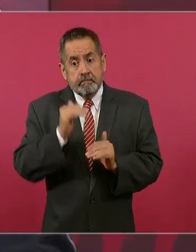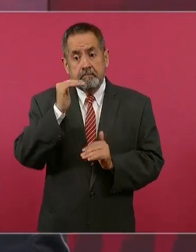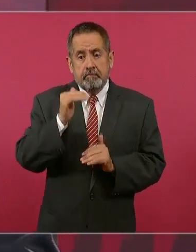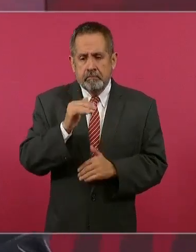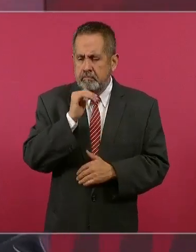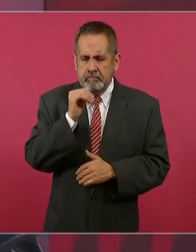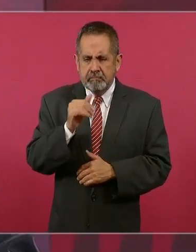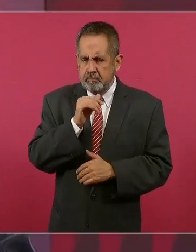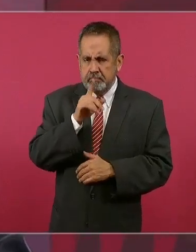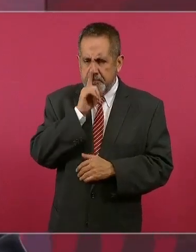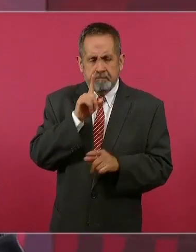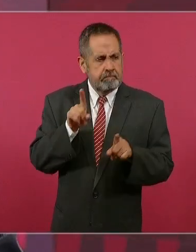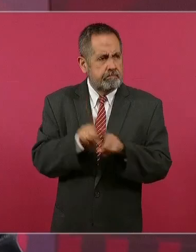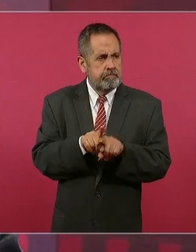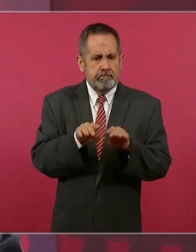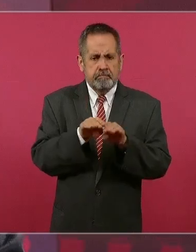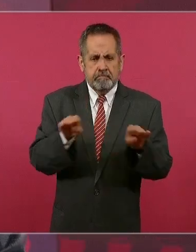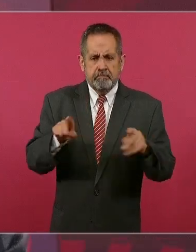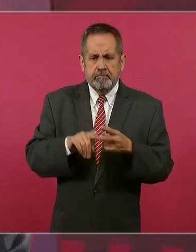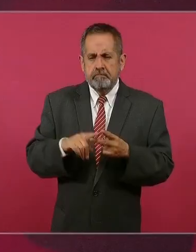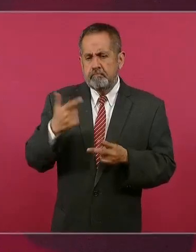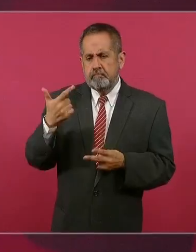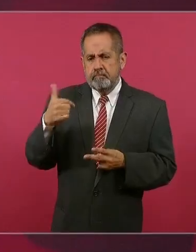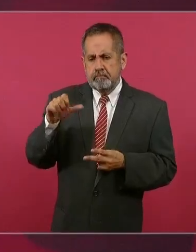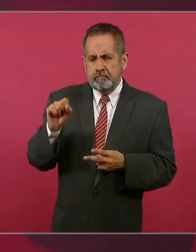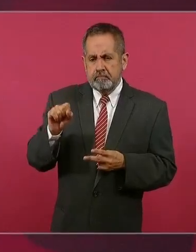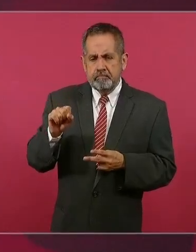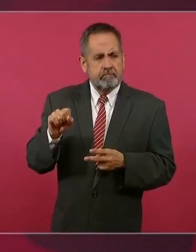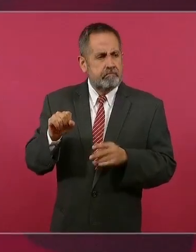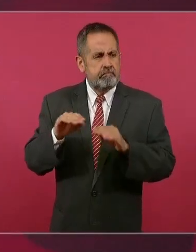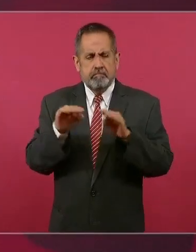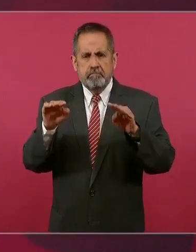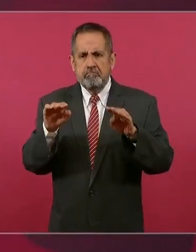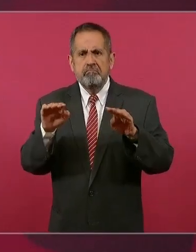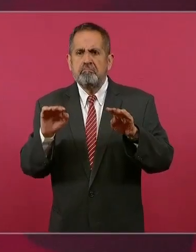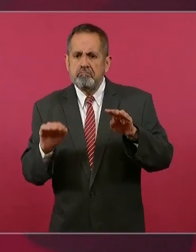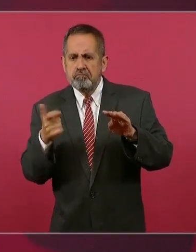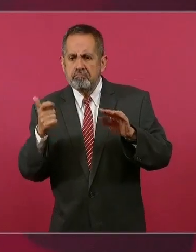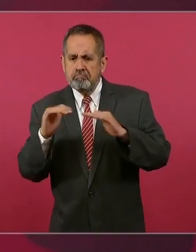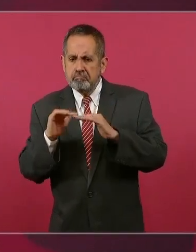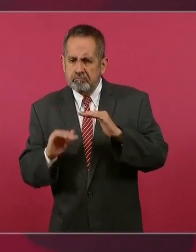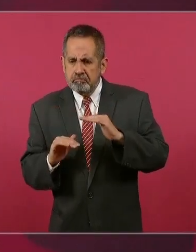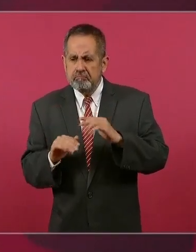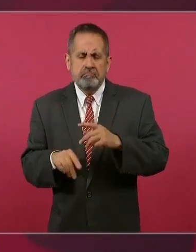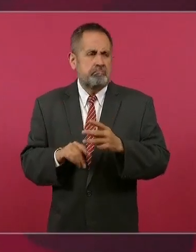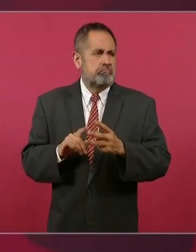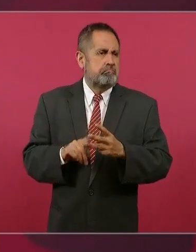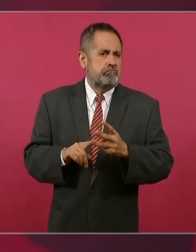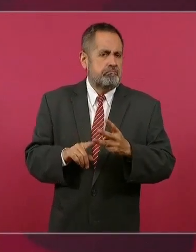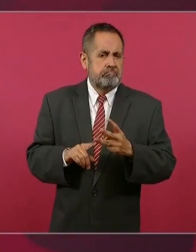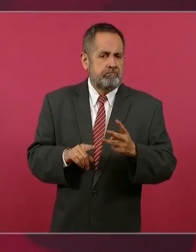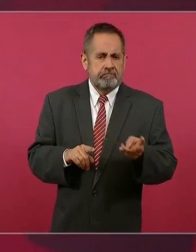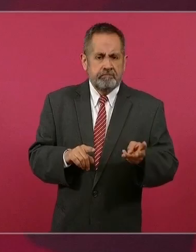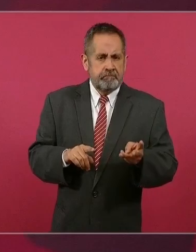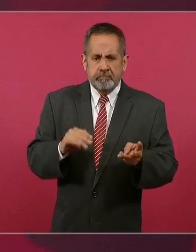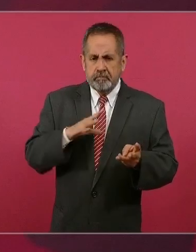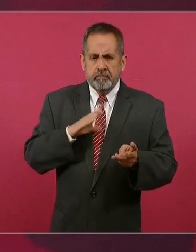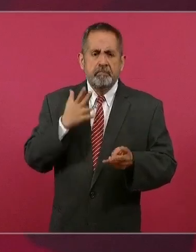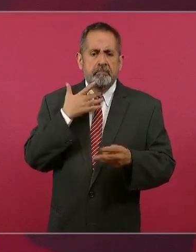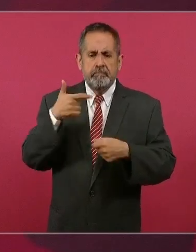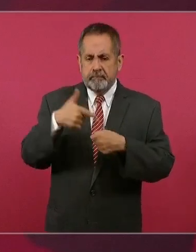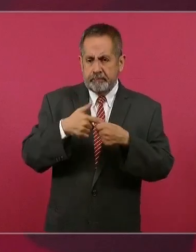Ayer hablábamos de que no ha aumentado el precio del gas, al contrario, está bajando. No ha aumentado el precio